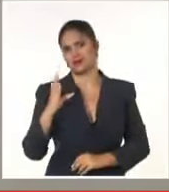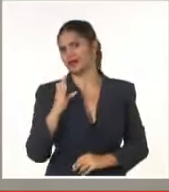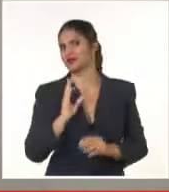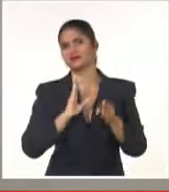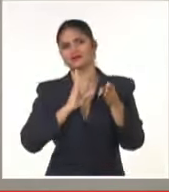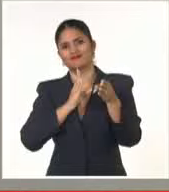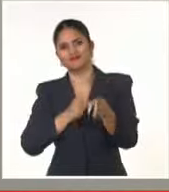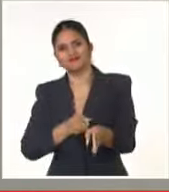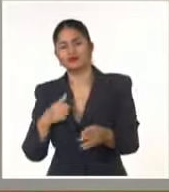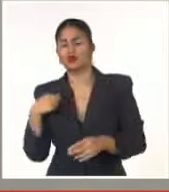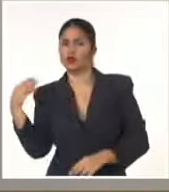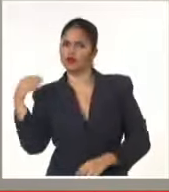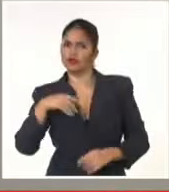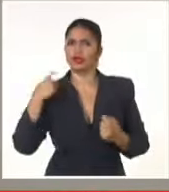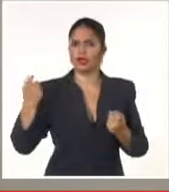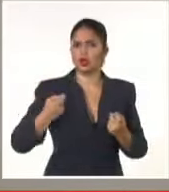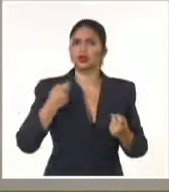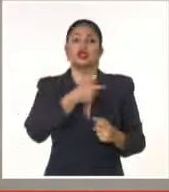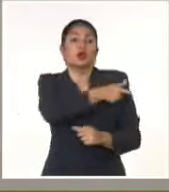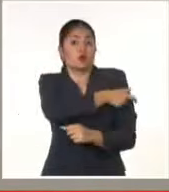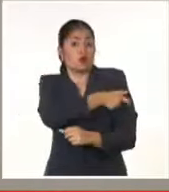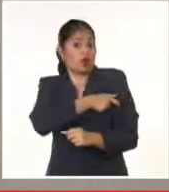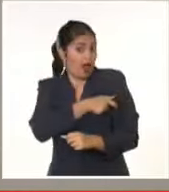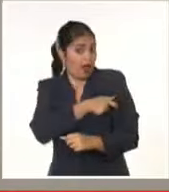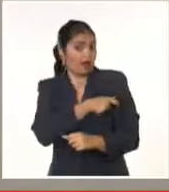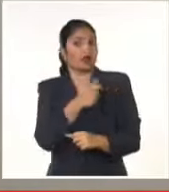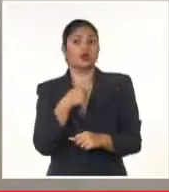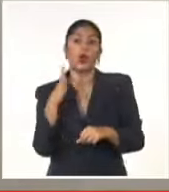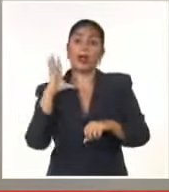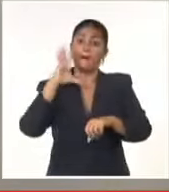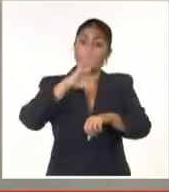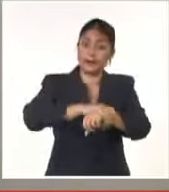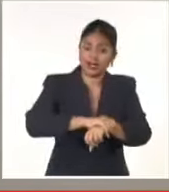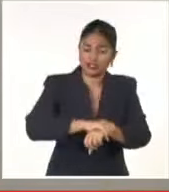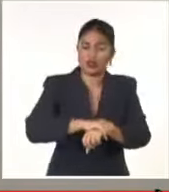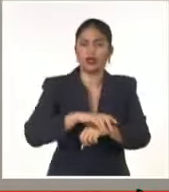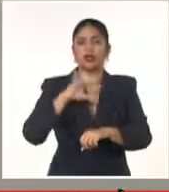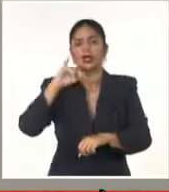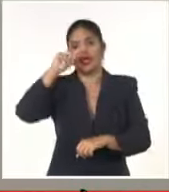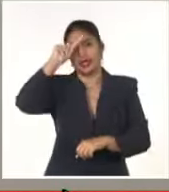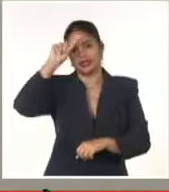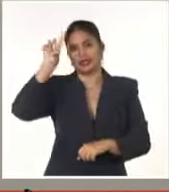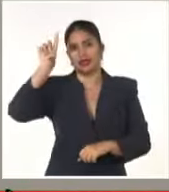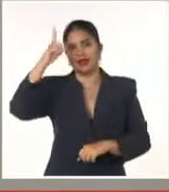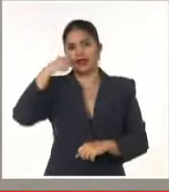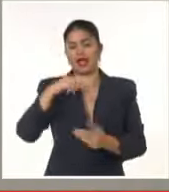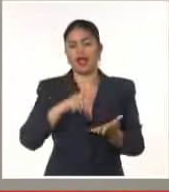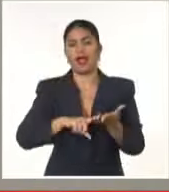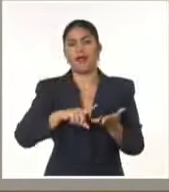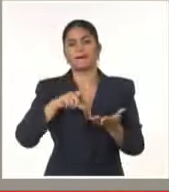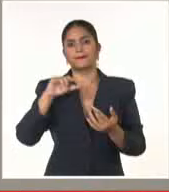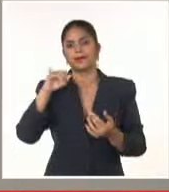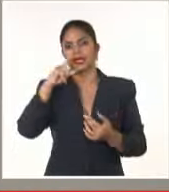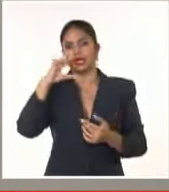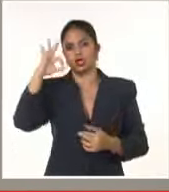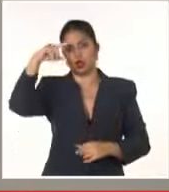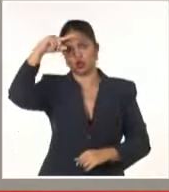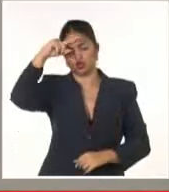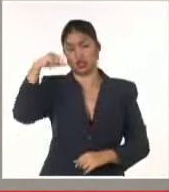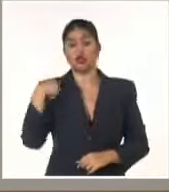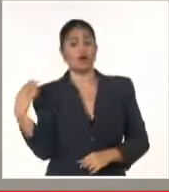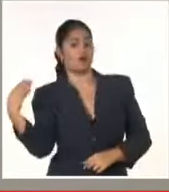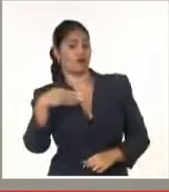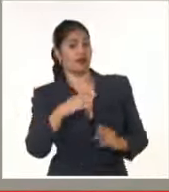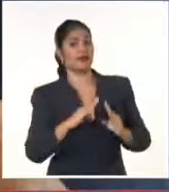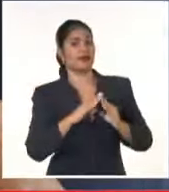Moncada, había estado preso en Mira de Pino, vino en el drama y de una humildad